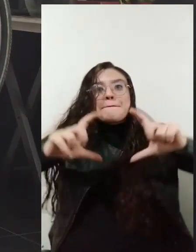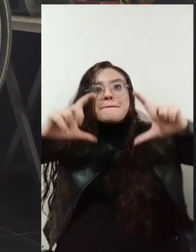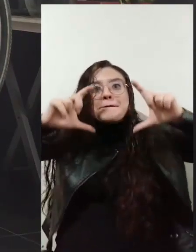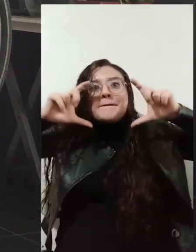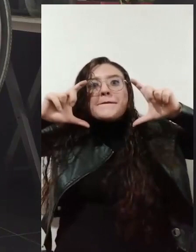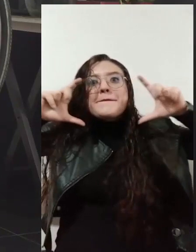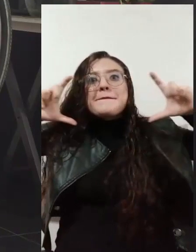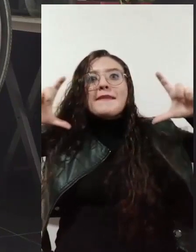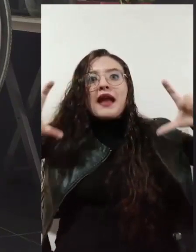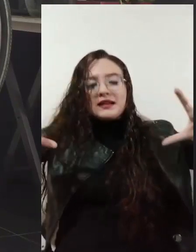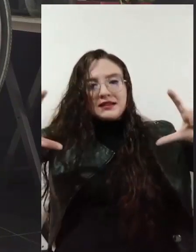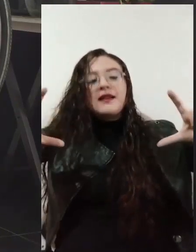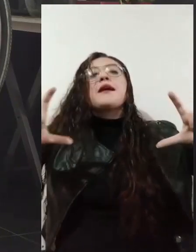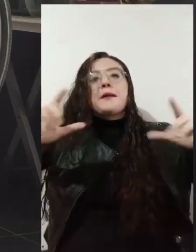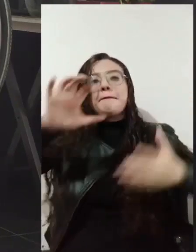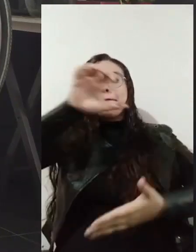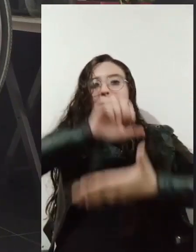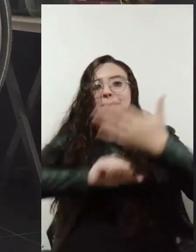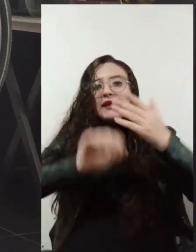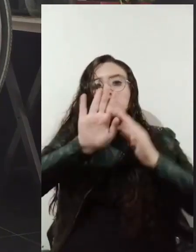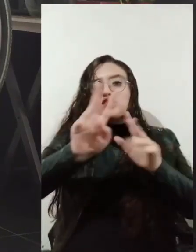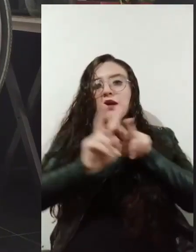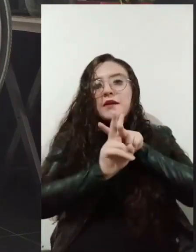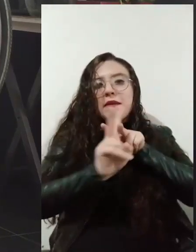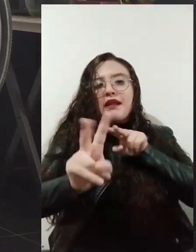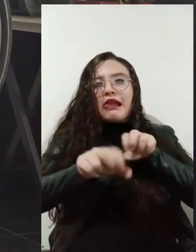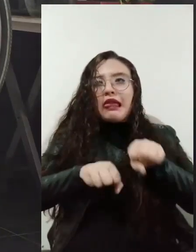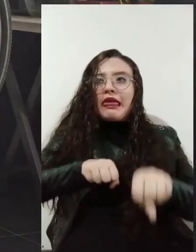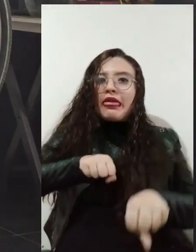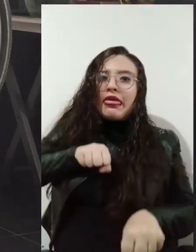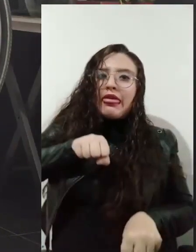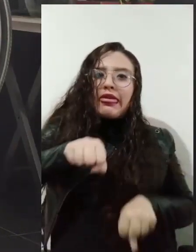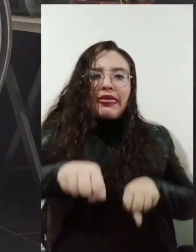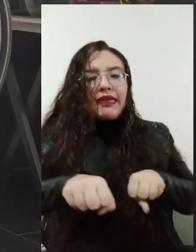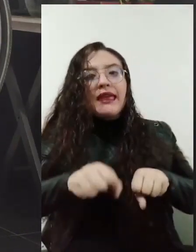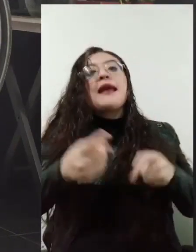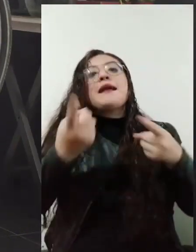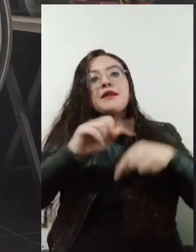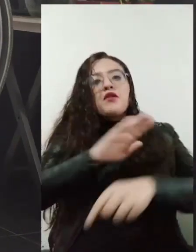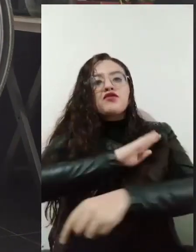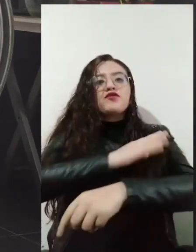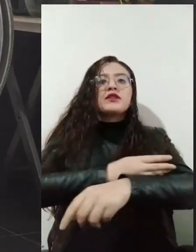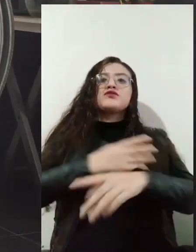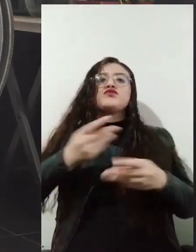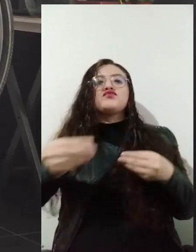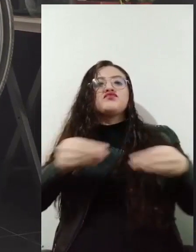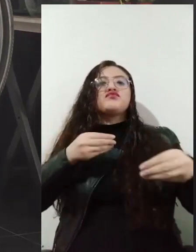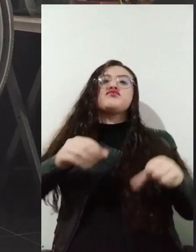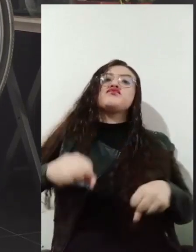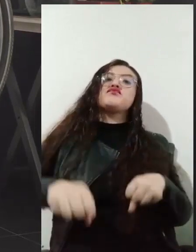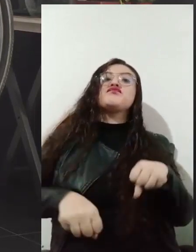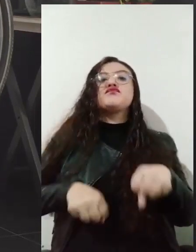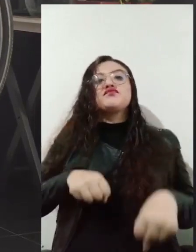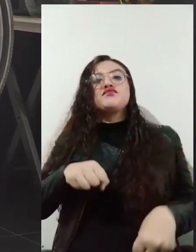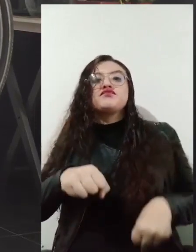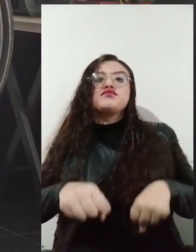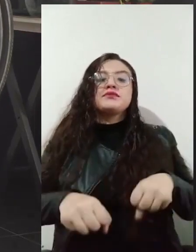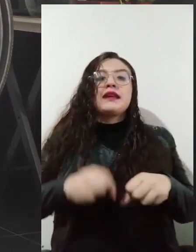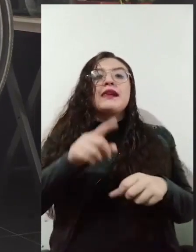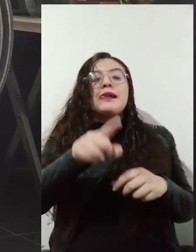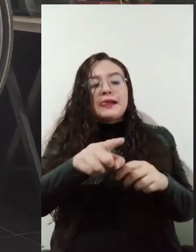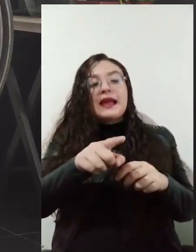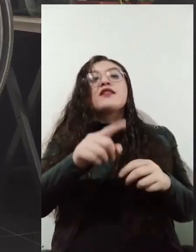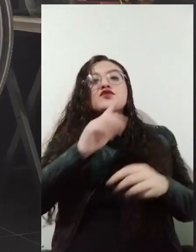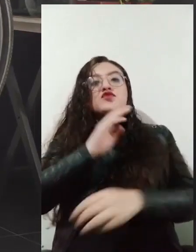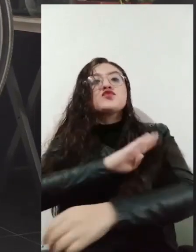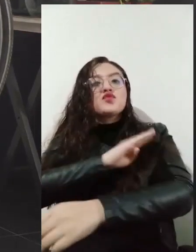piñón trasero. Entre más grande el piñón trasero, menos velocidad puedo coger, pero también menos fuerza tengo que